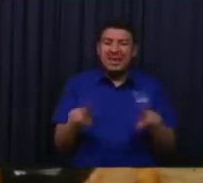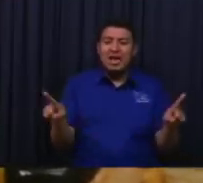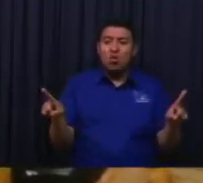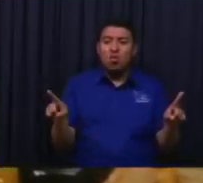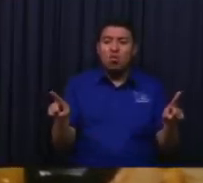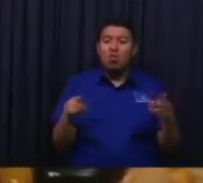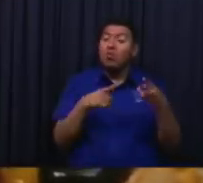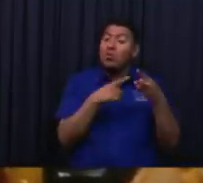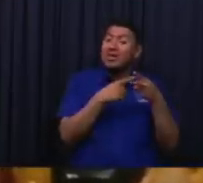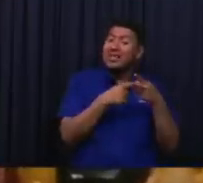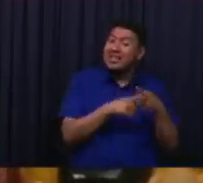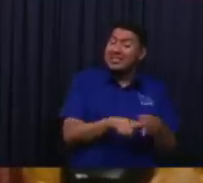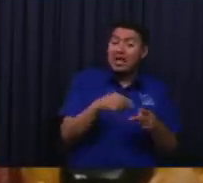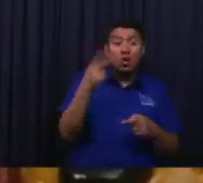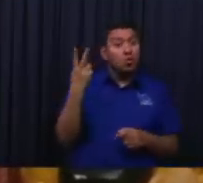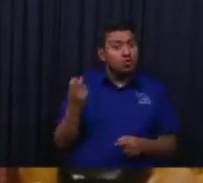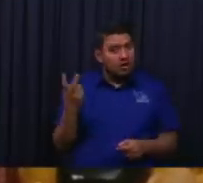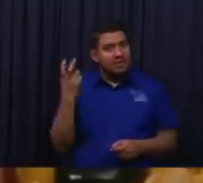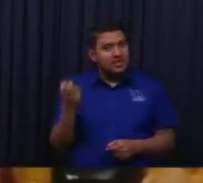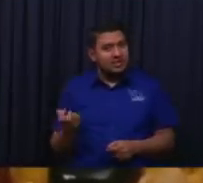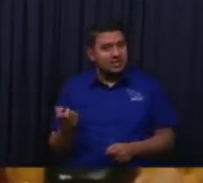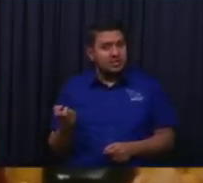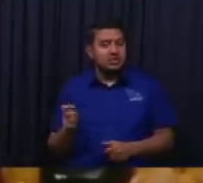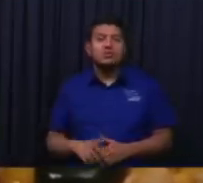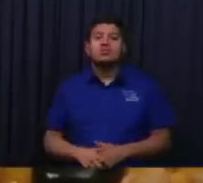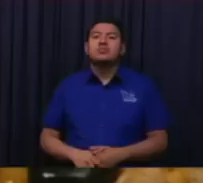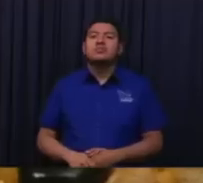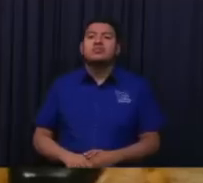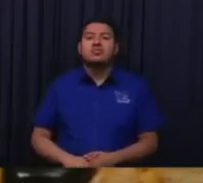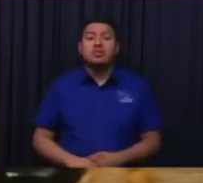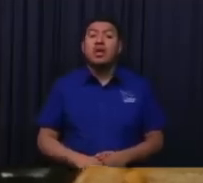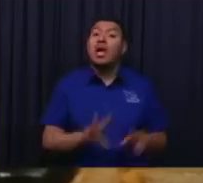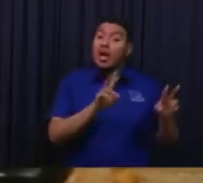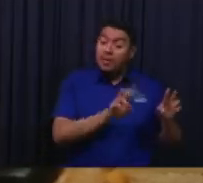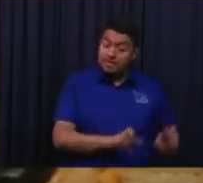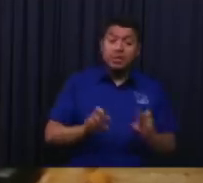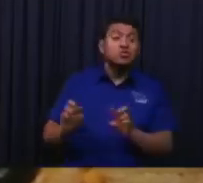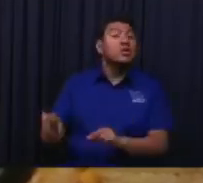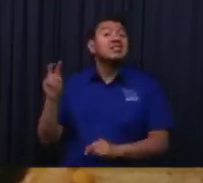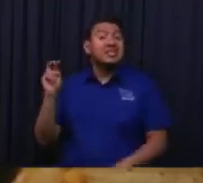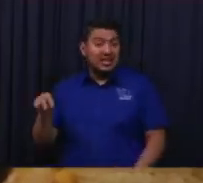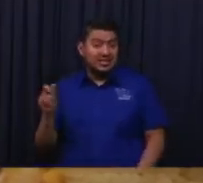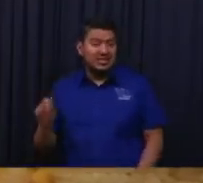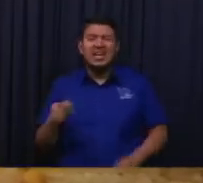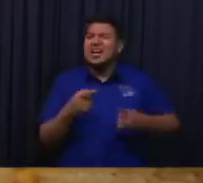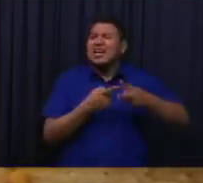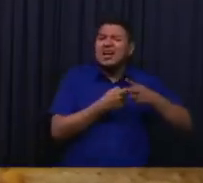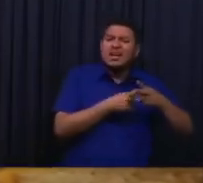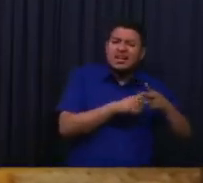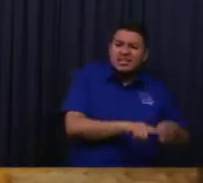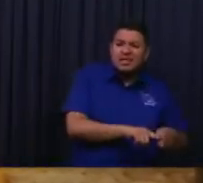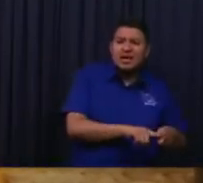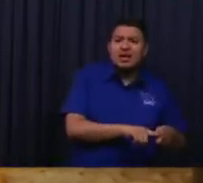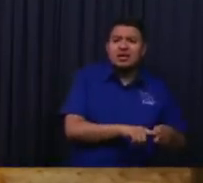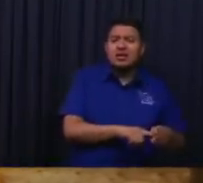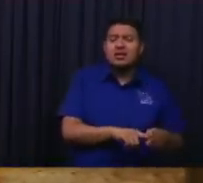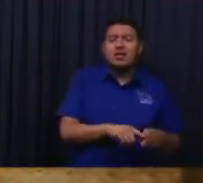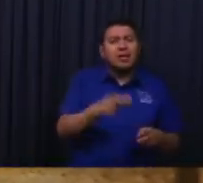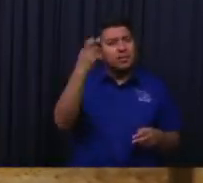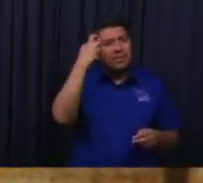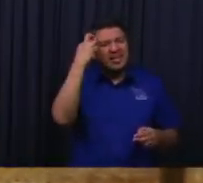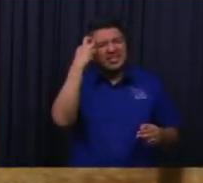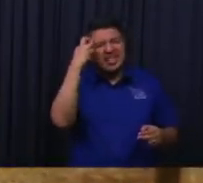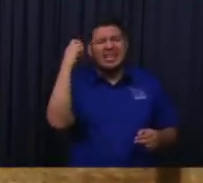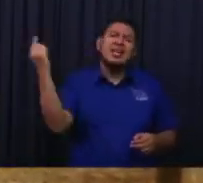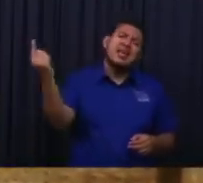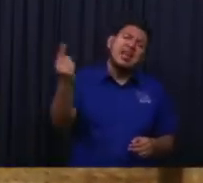que necesita reiniciar en su vida, hermano. Hay gente que se le terminó todo en su vida y cree que ya se